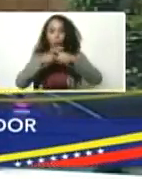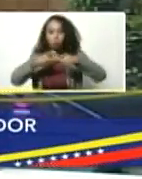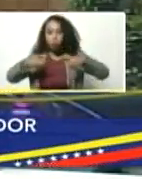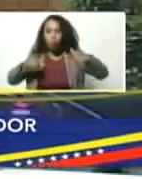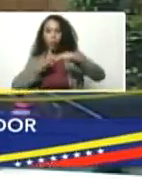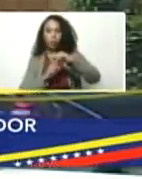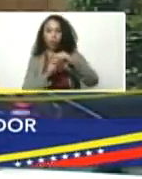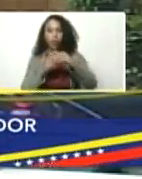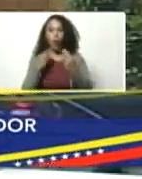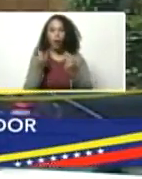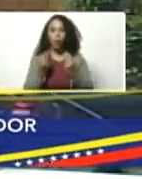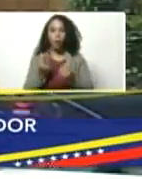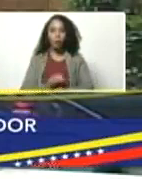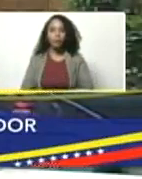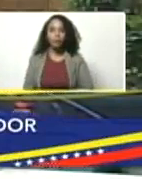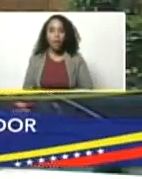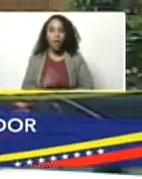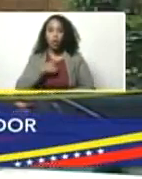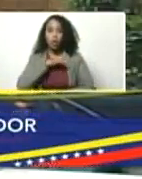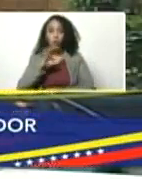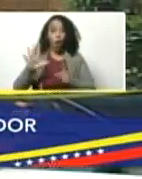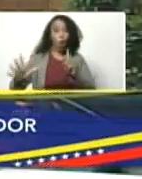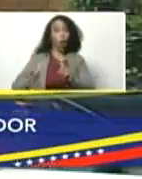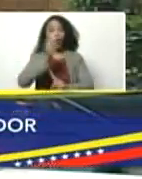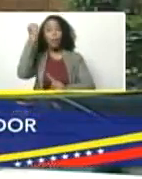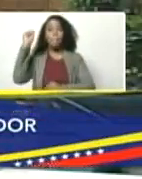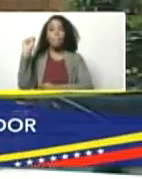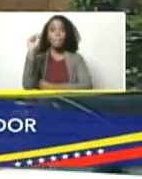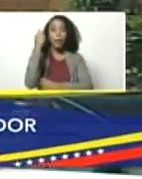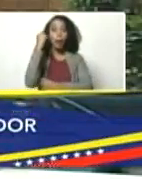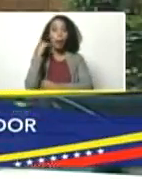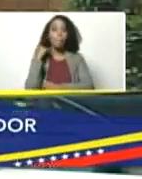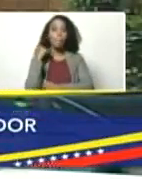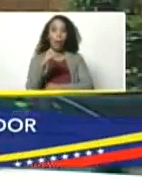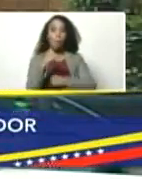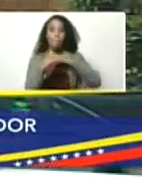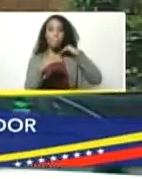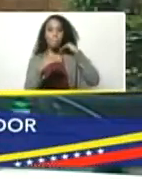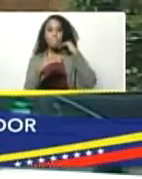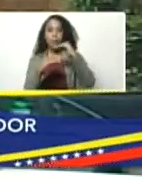económica. Hemos logrado un primer peldaño,